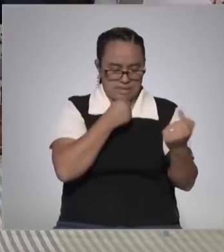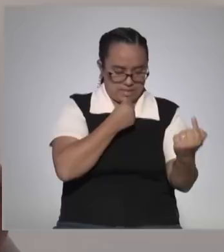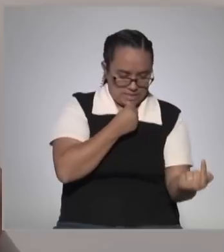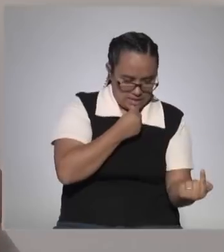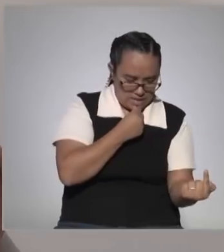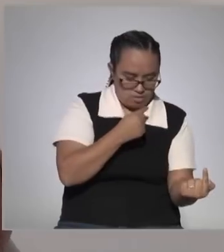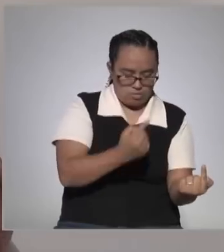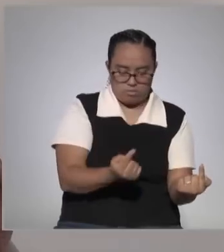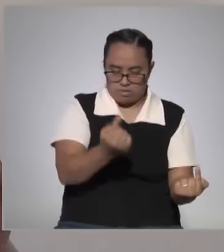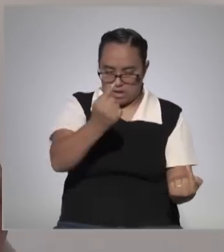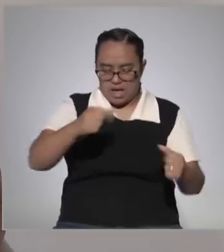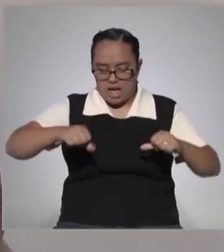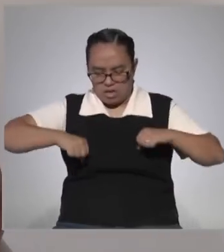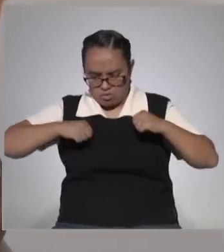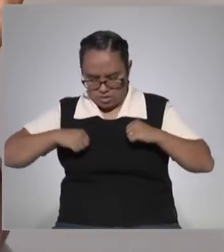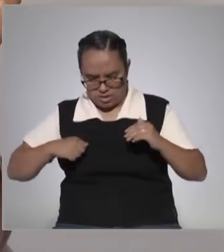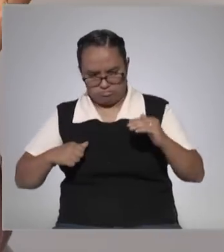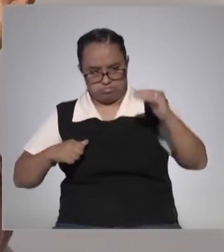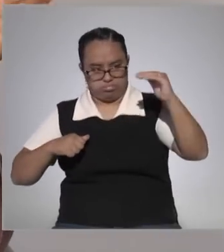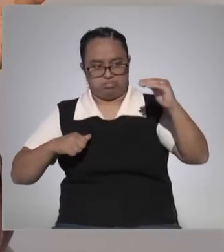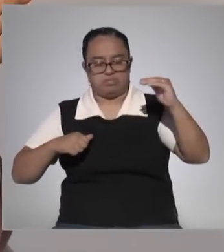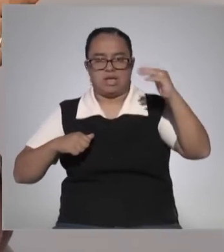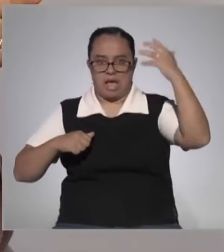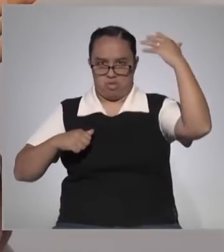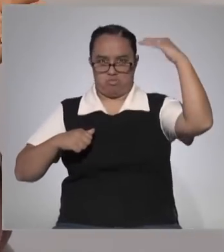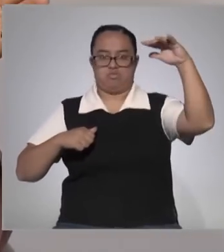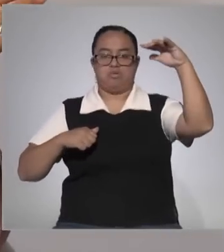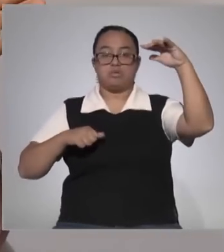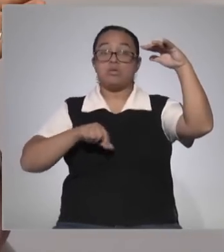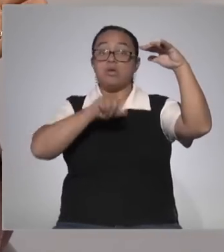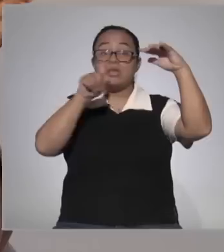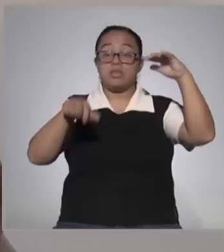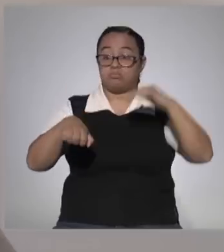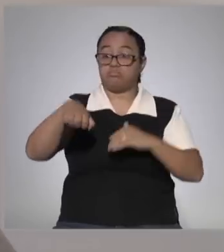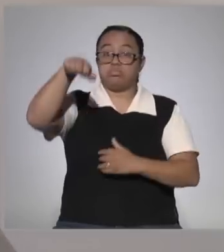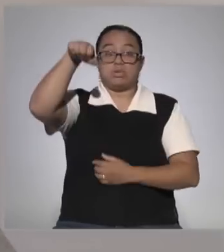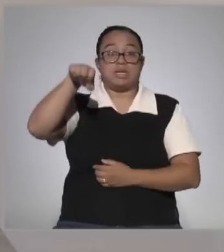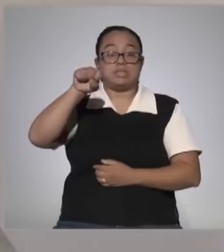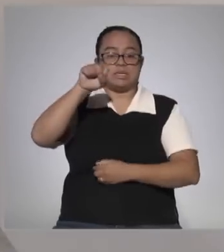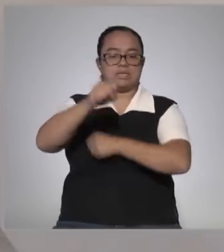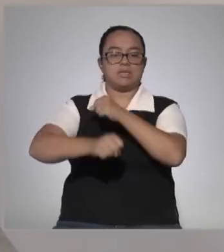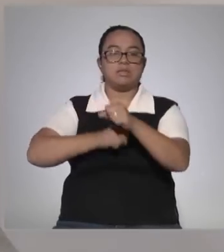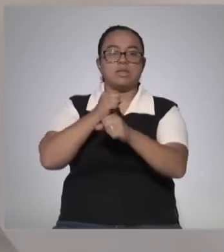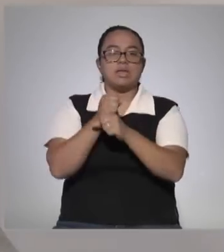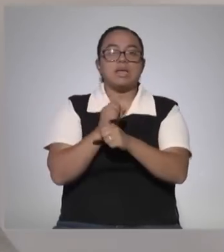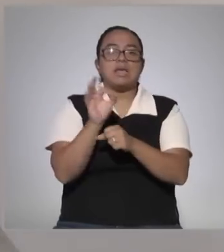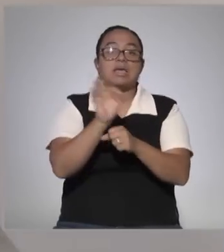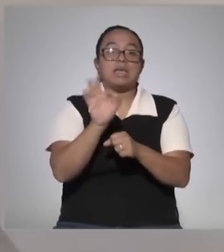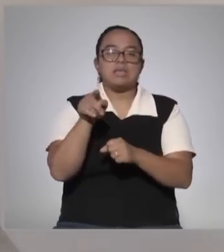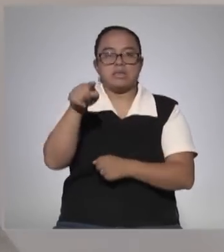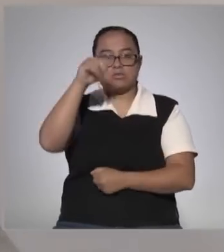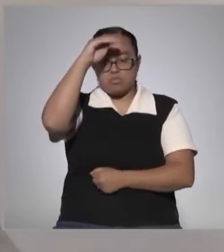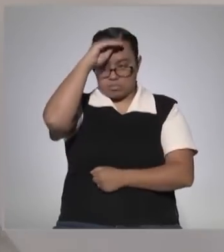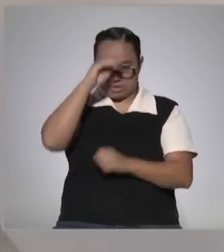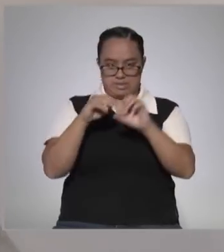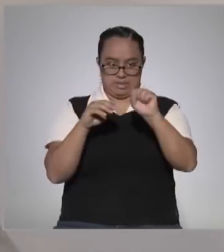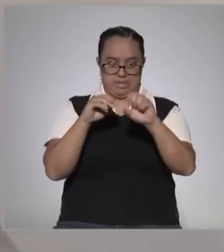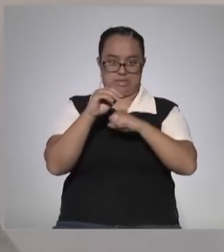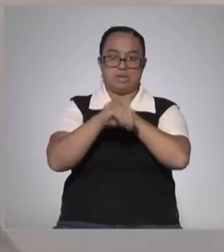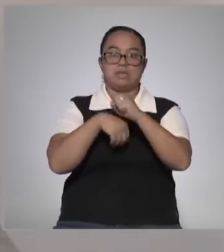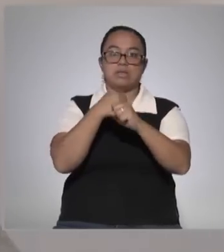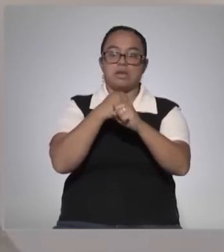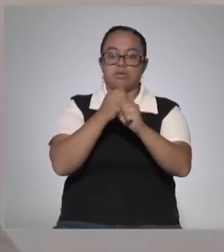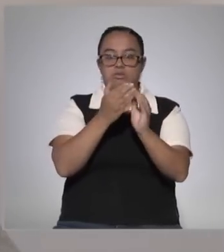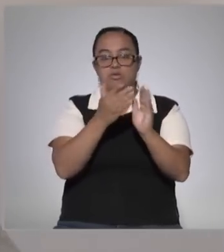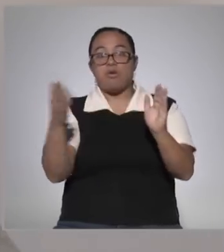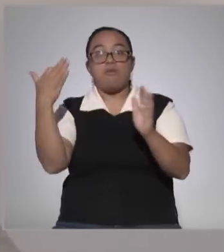la adolescencia, la adultez, y entonces la gente llega a los 60 años y te faltan quizás 50 años de tu vida, y a